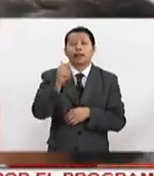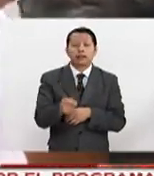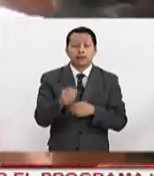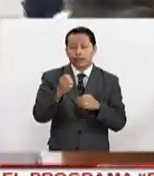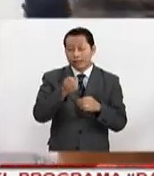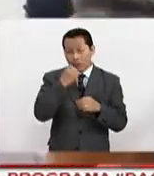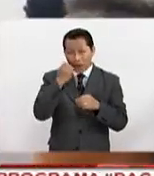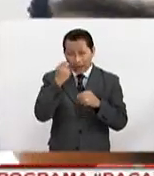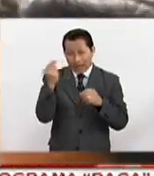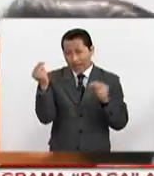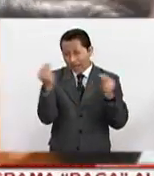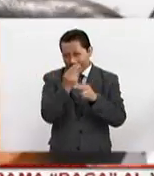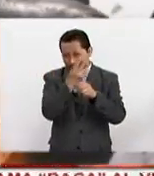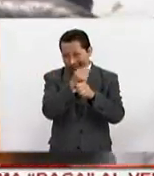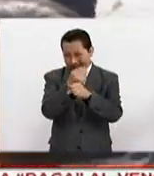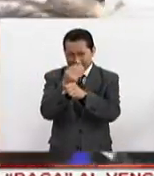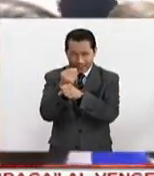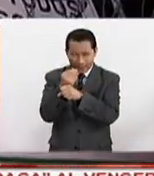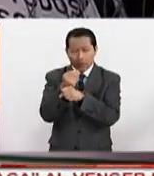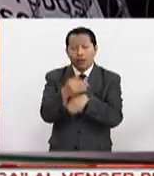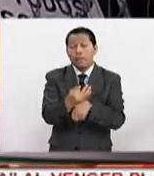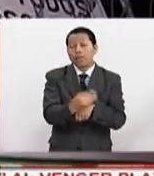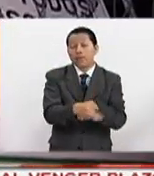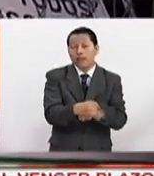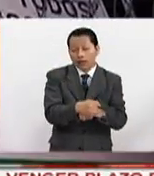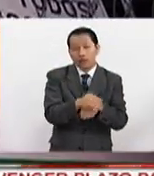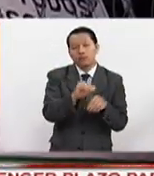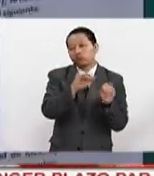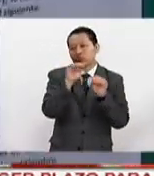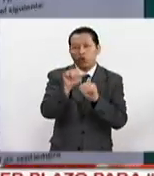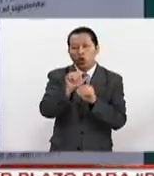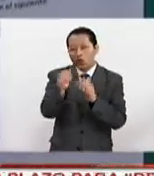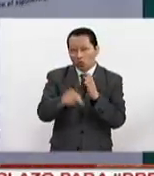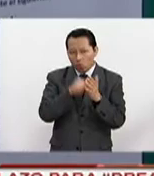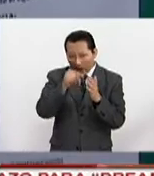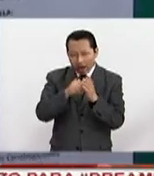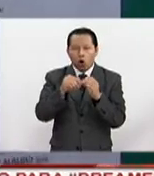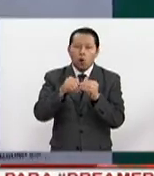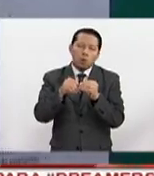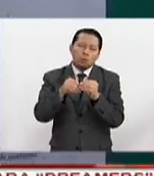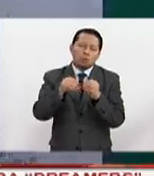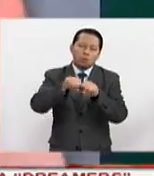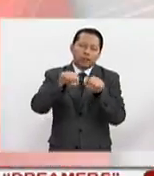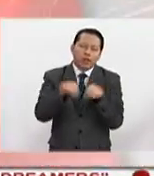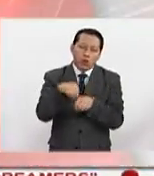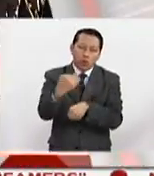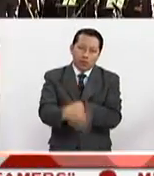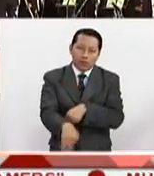requieren rehabilitación serán reubicados en otras instalaciones o en aulas provisionales.